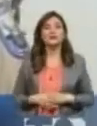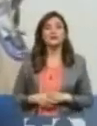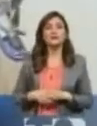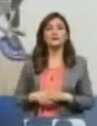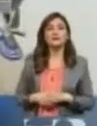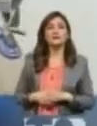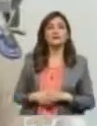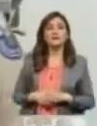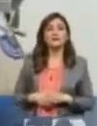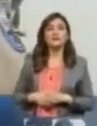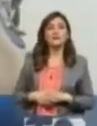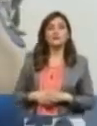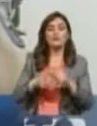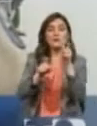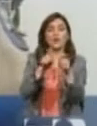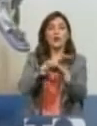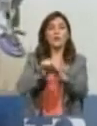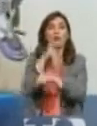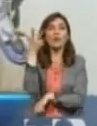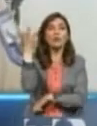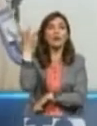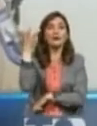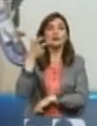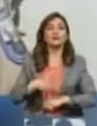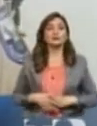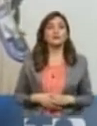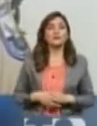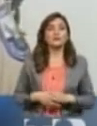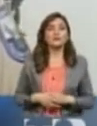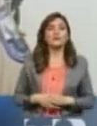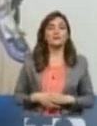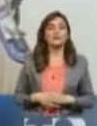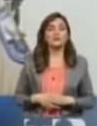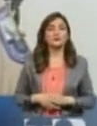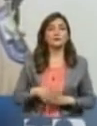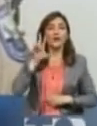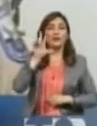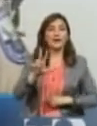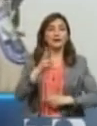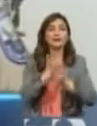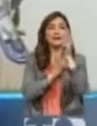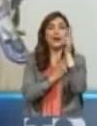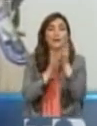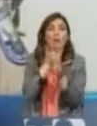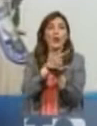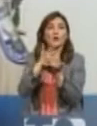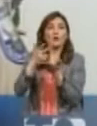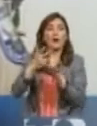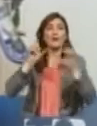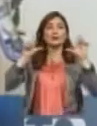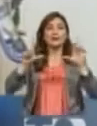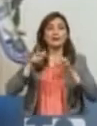Tenemos los 13 detenidos de este hecho, 13 detenidos, 3 armas de fuego, 7